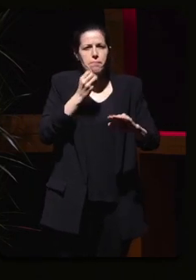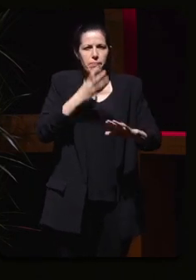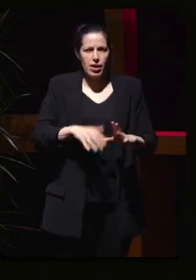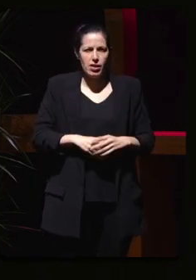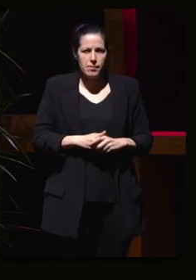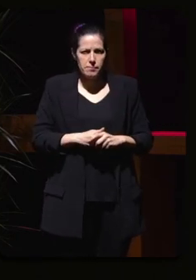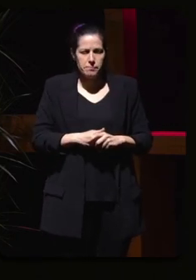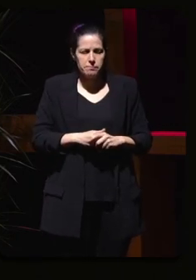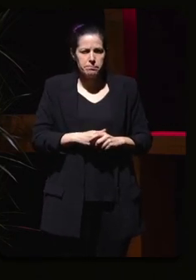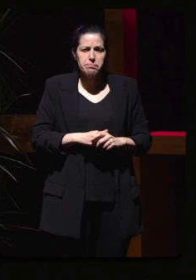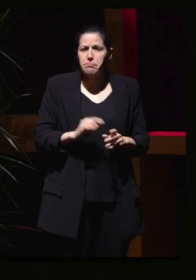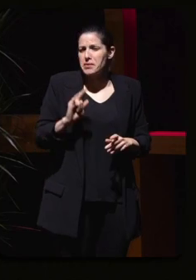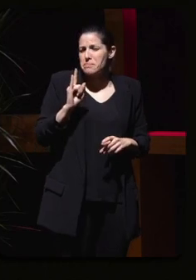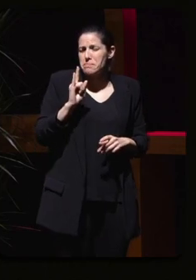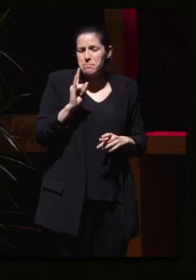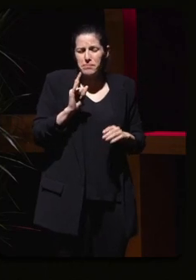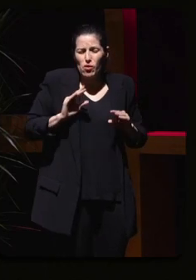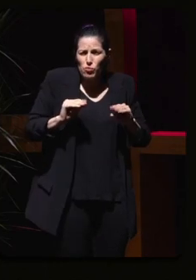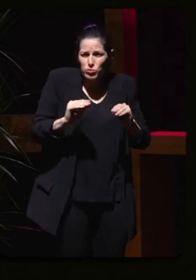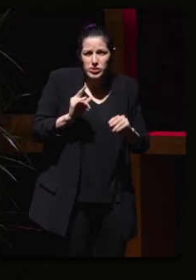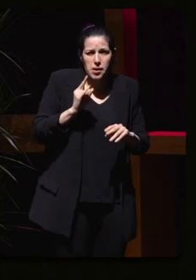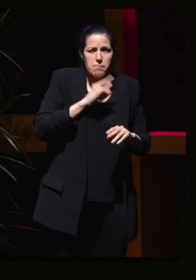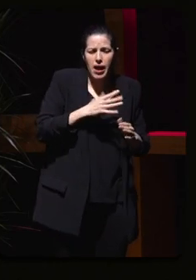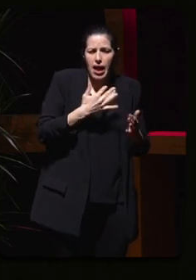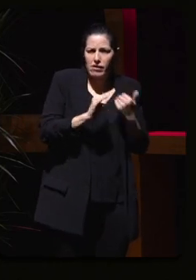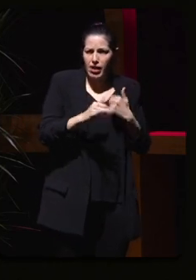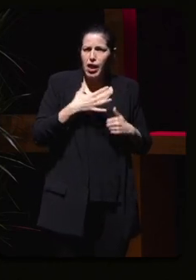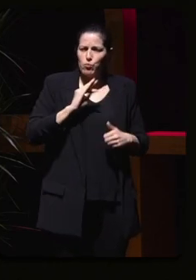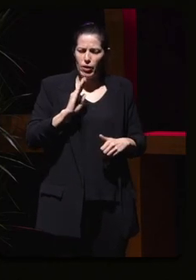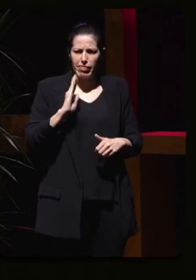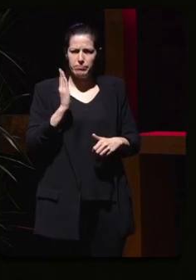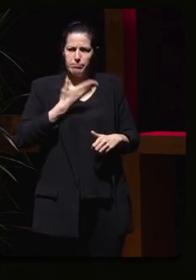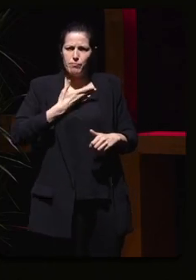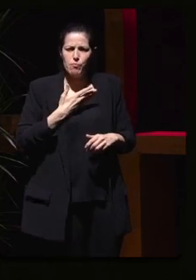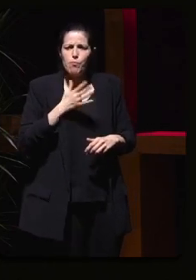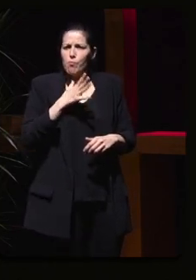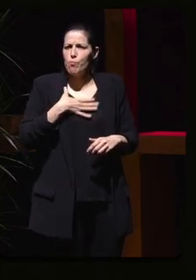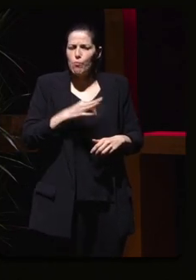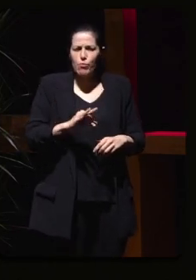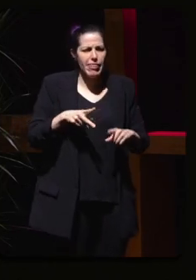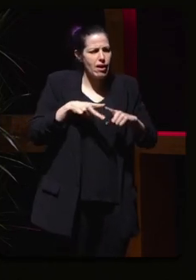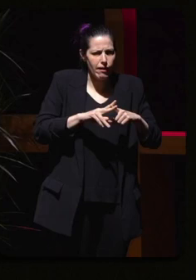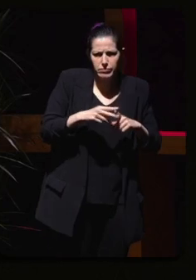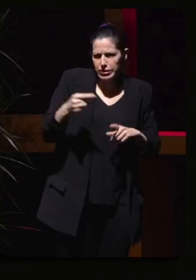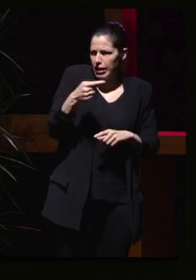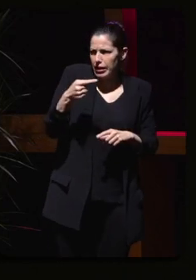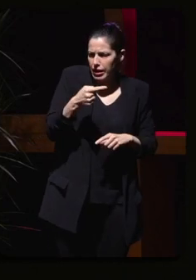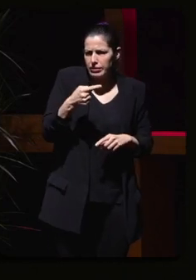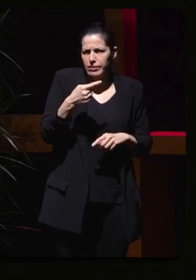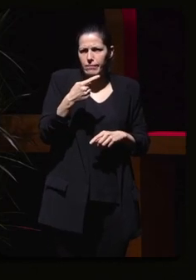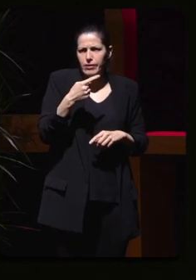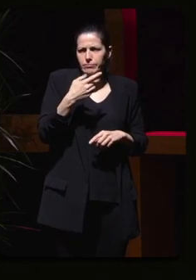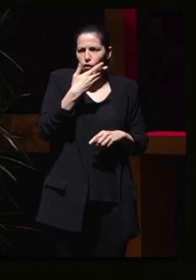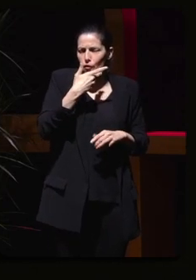mal, la herramienta en sí misma tiene exactamente la misma fuerza para ser una herramienta de desconocimiento, ¿no?,